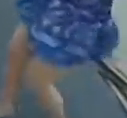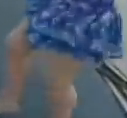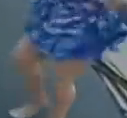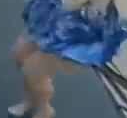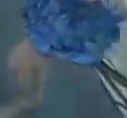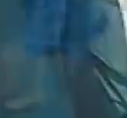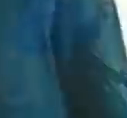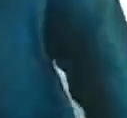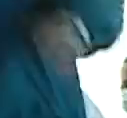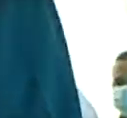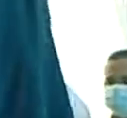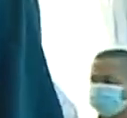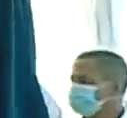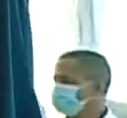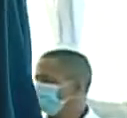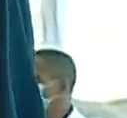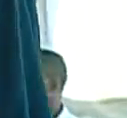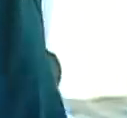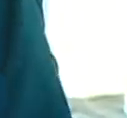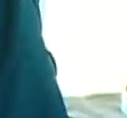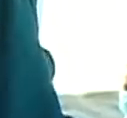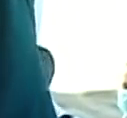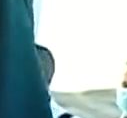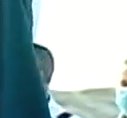que anuncia por las calles el